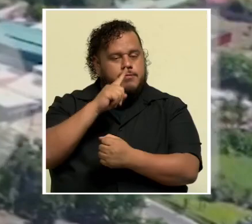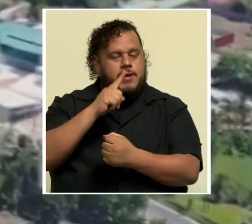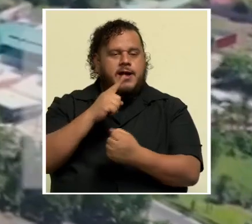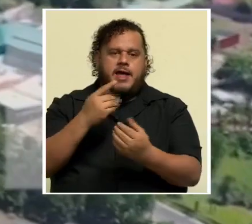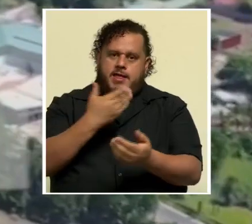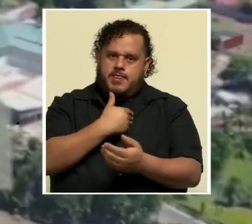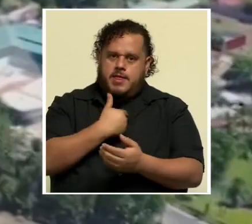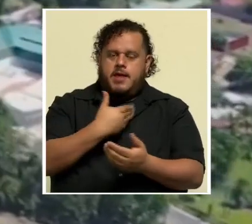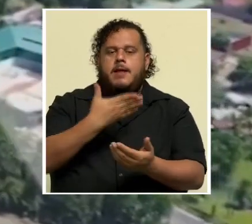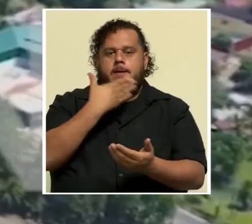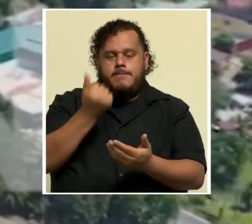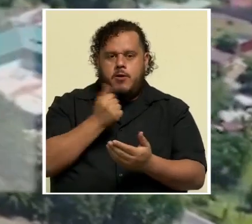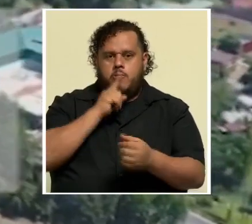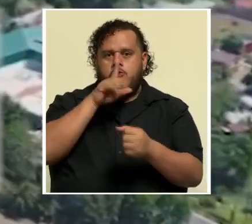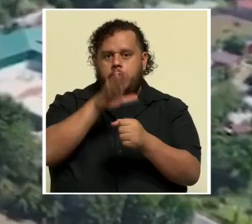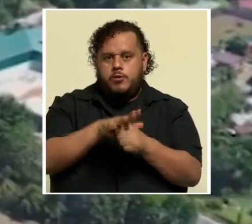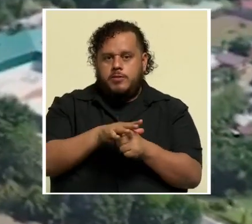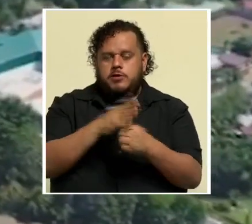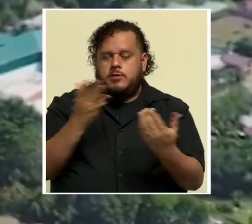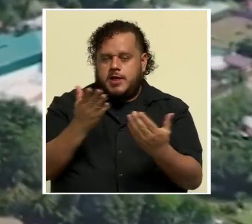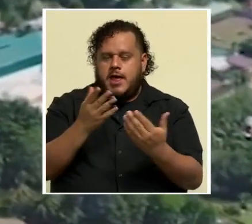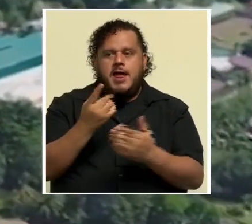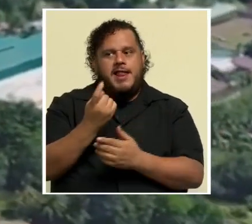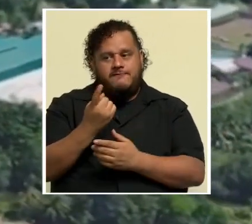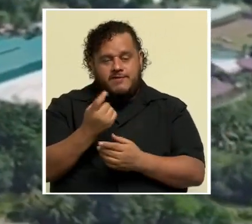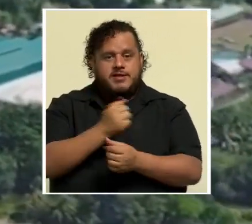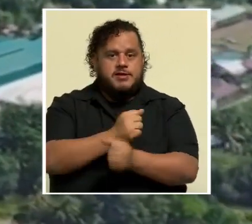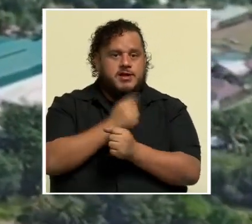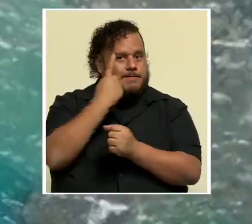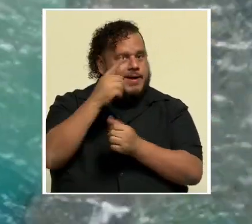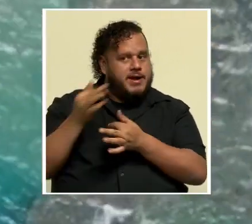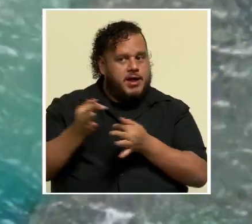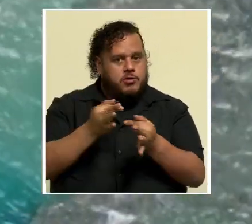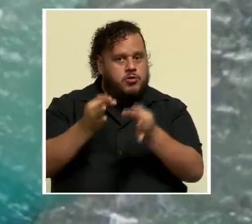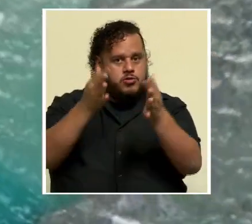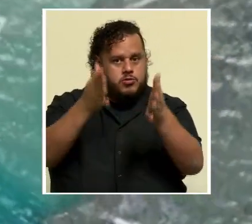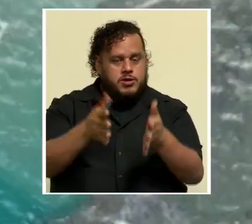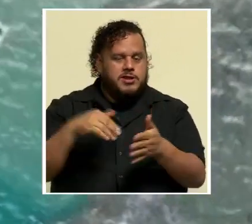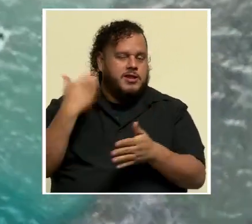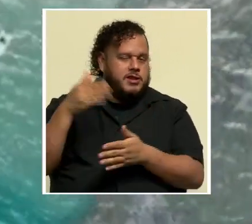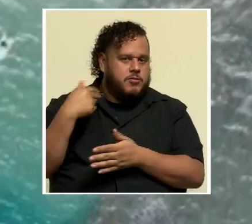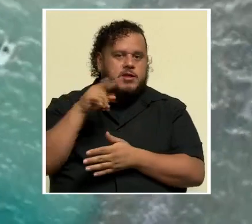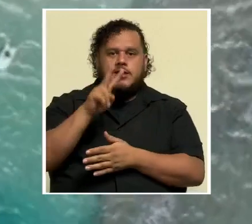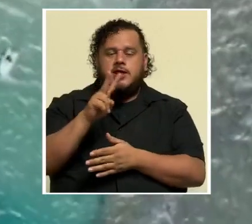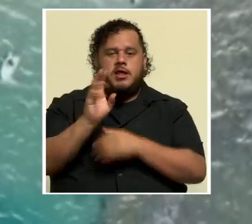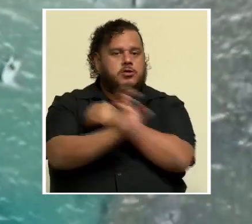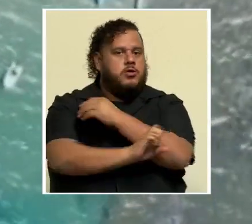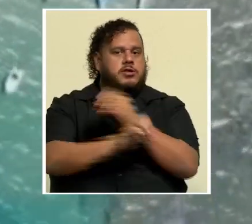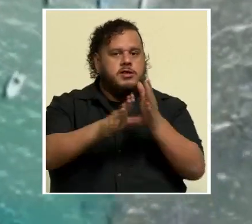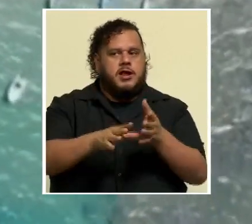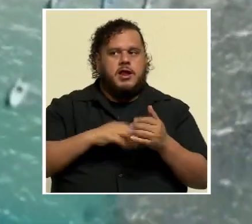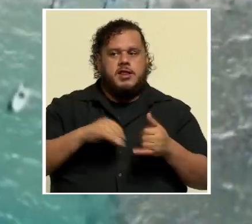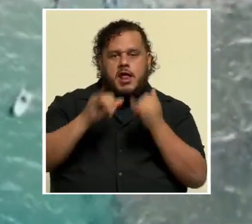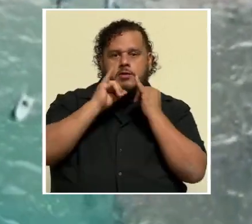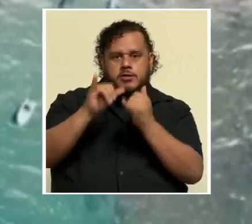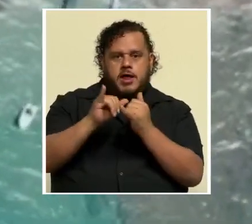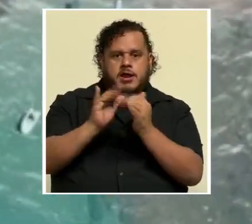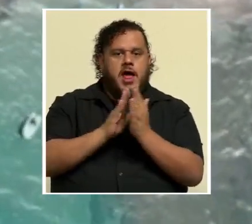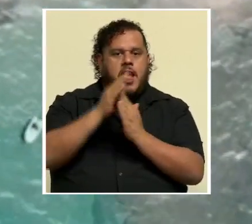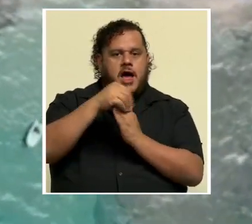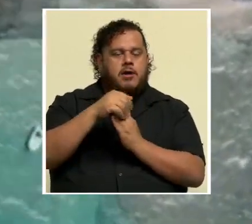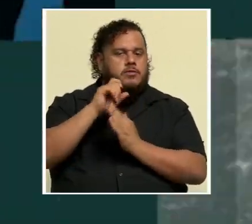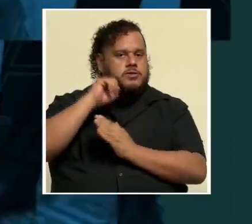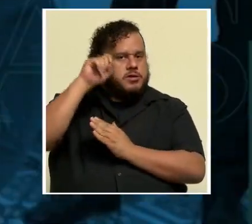mayor seriedad y compromiso la inseguridad para los turistas luego de que 2 extranjeras denunciaran abuso sexual en